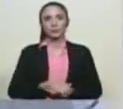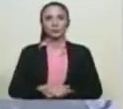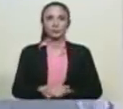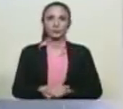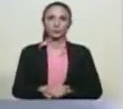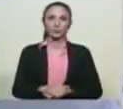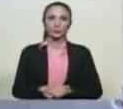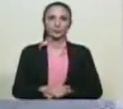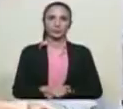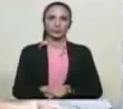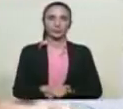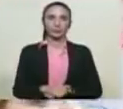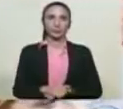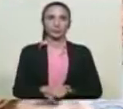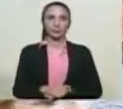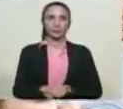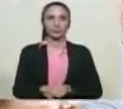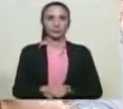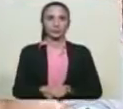Chile, ¿no es?